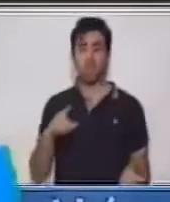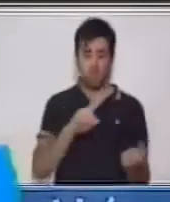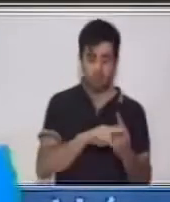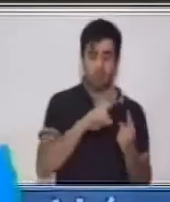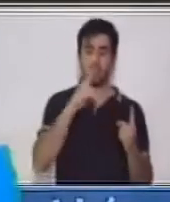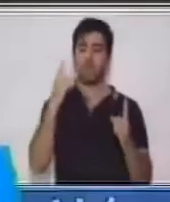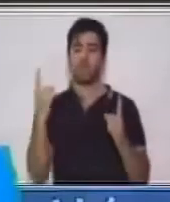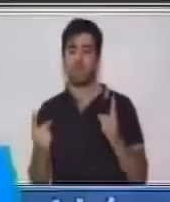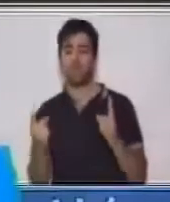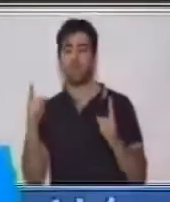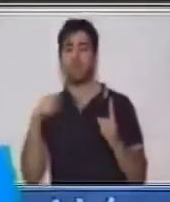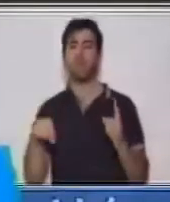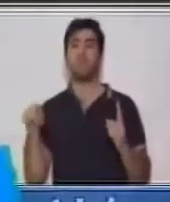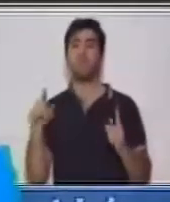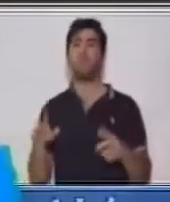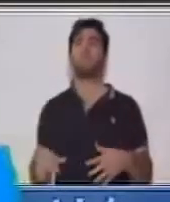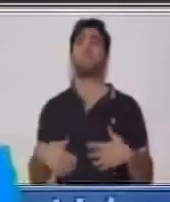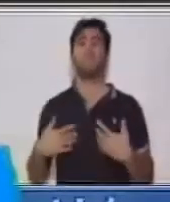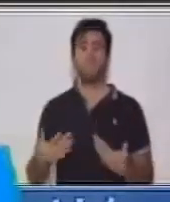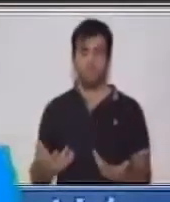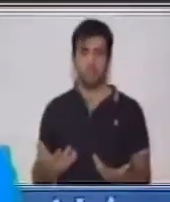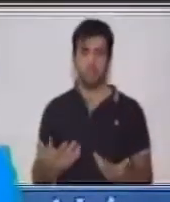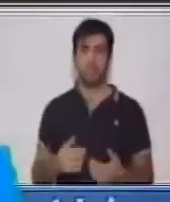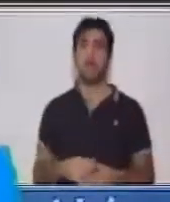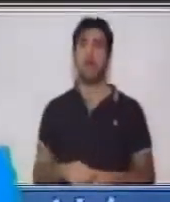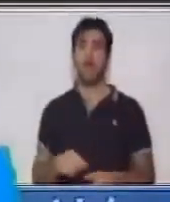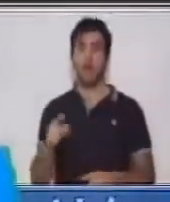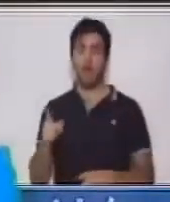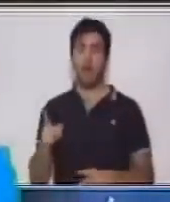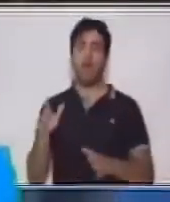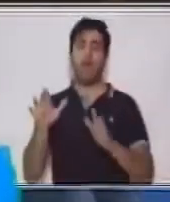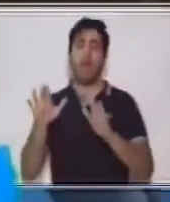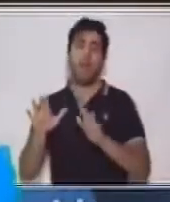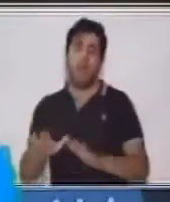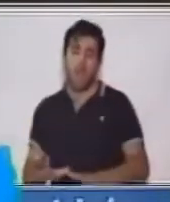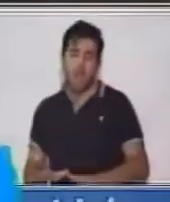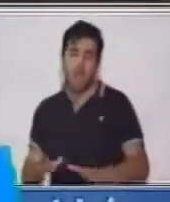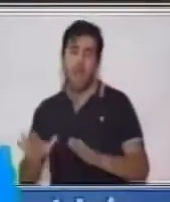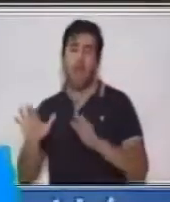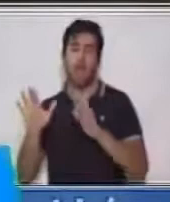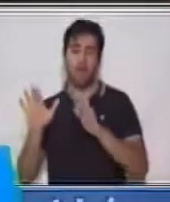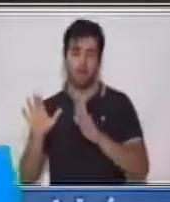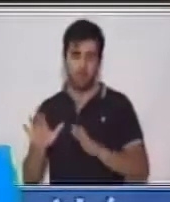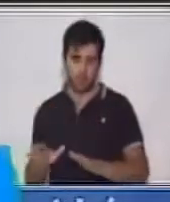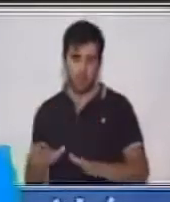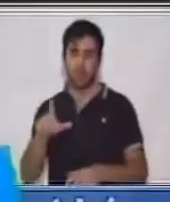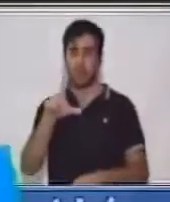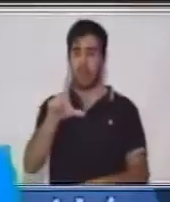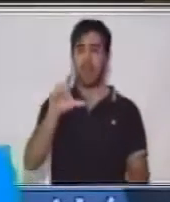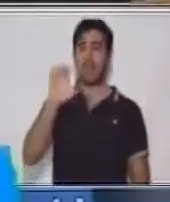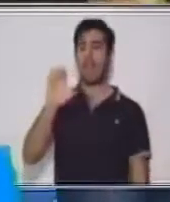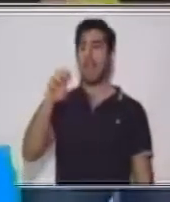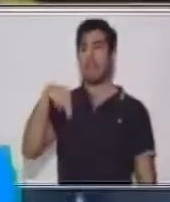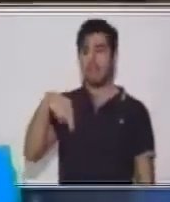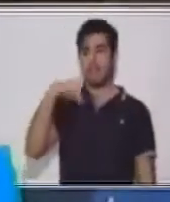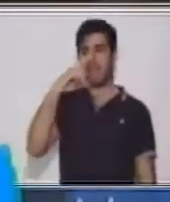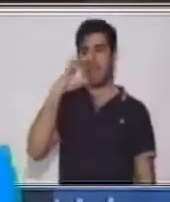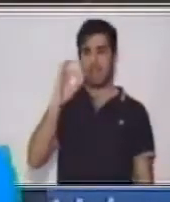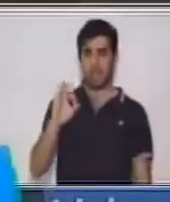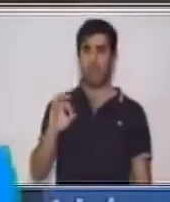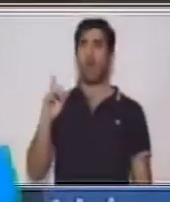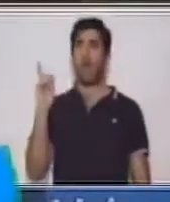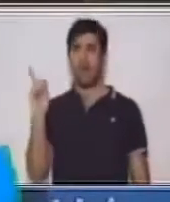Exacto, lo contrario de rápido es lento. Muy bien, entonces, estas palabras son antónimos.